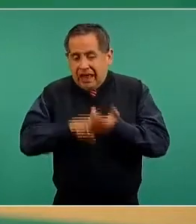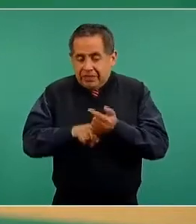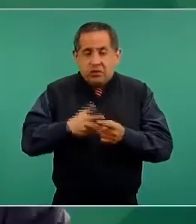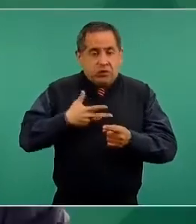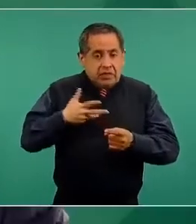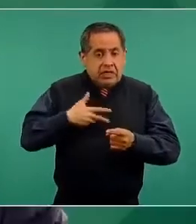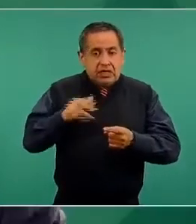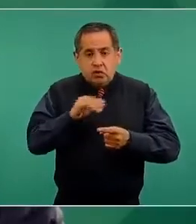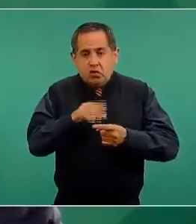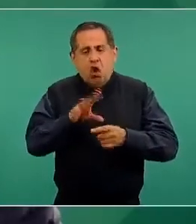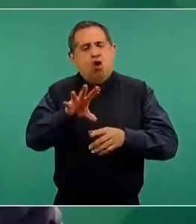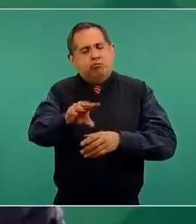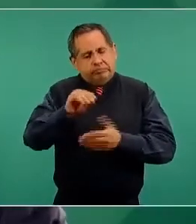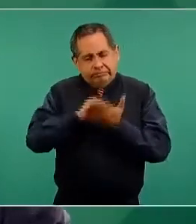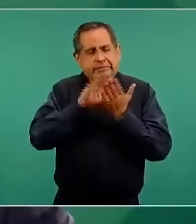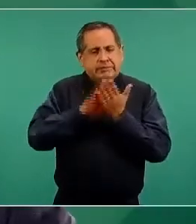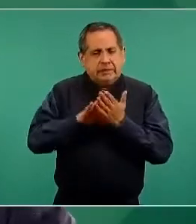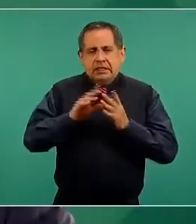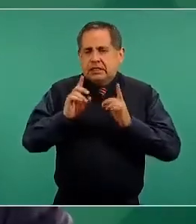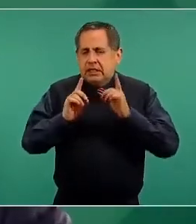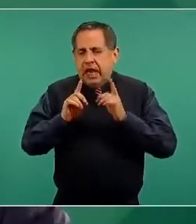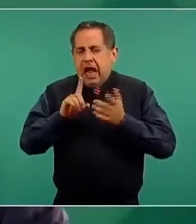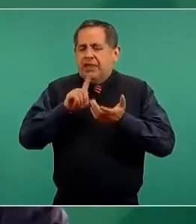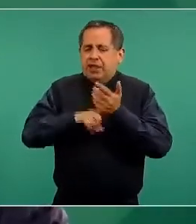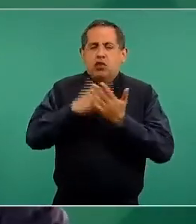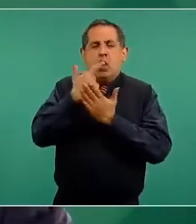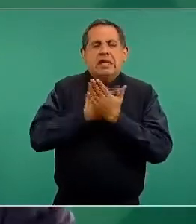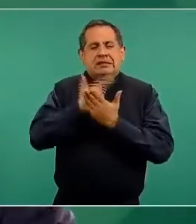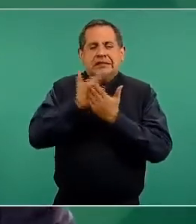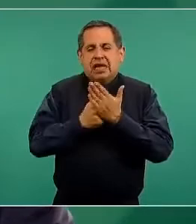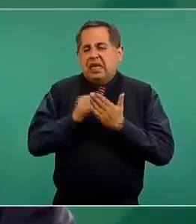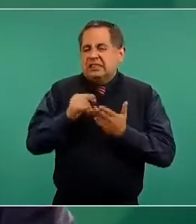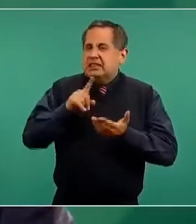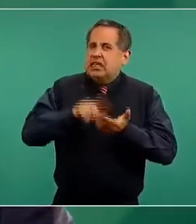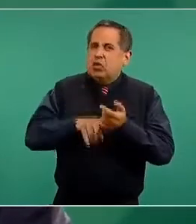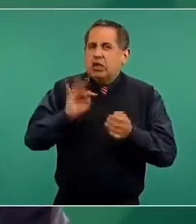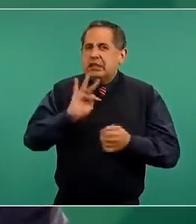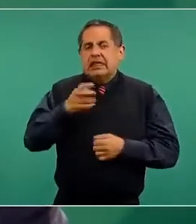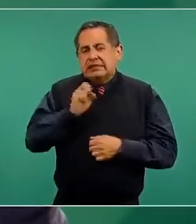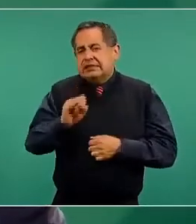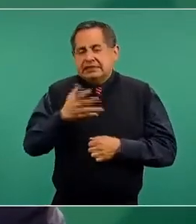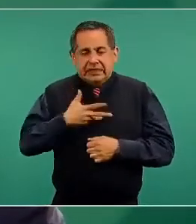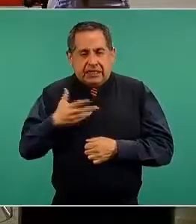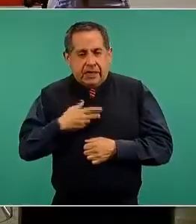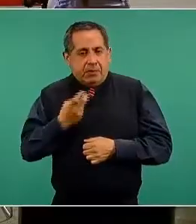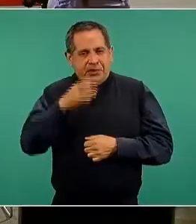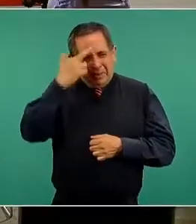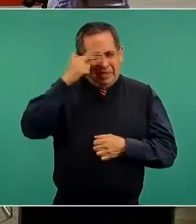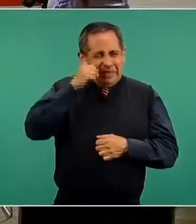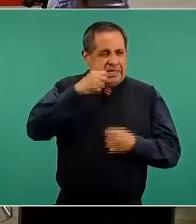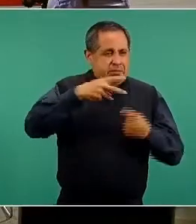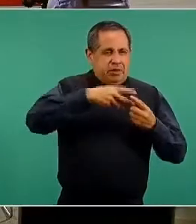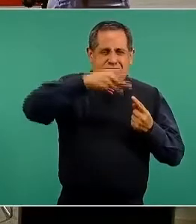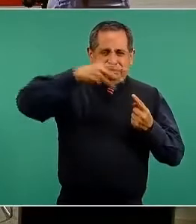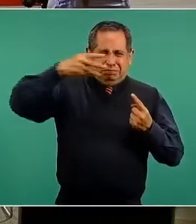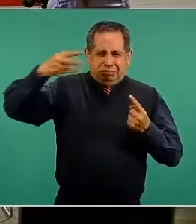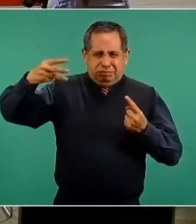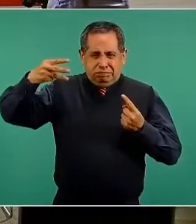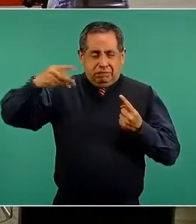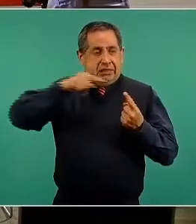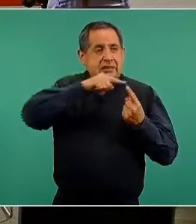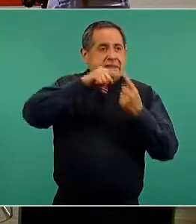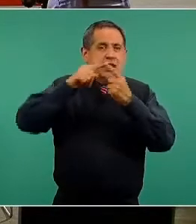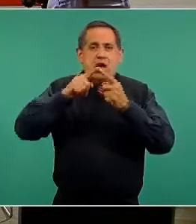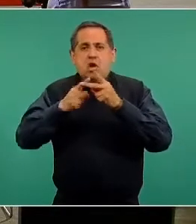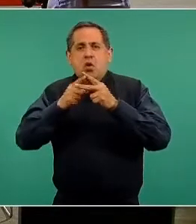del grupo de casos sospechosos, y por eso en nuestra estadística tenemos, que se muestra en la primera gráfica, los casos